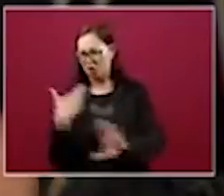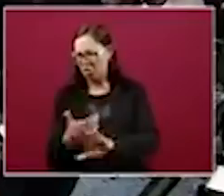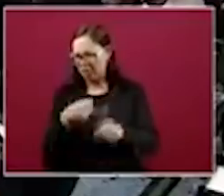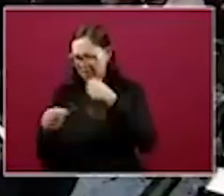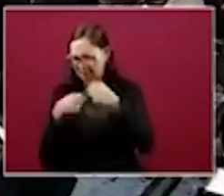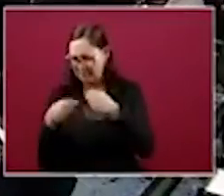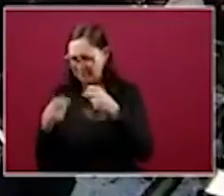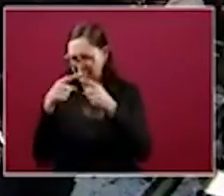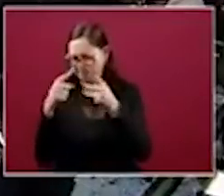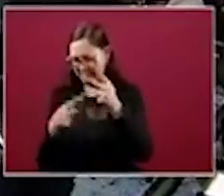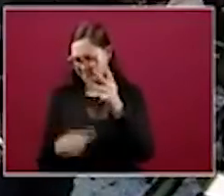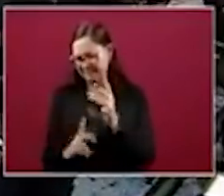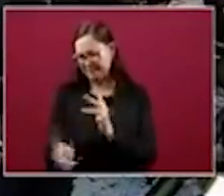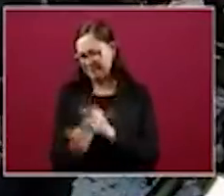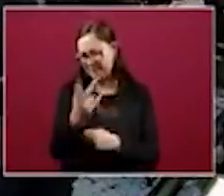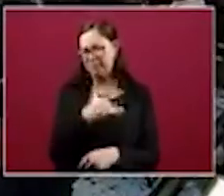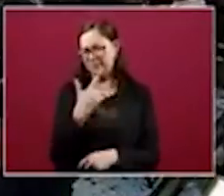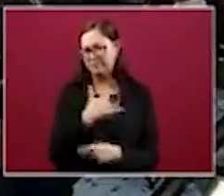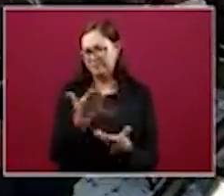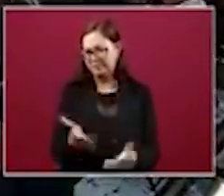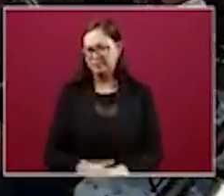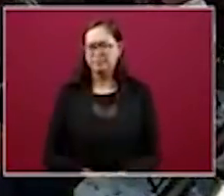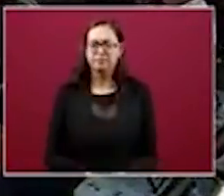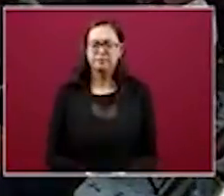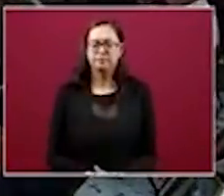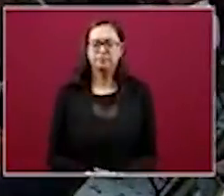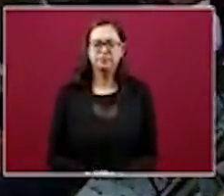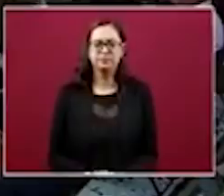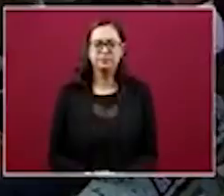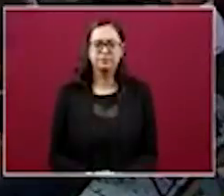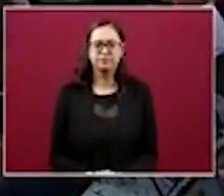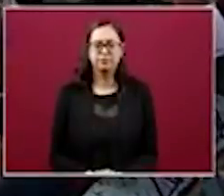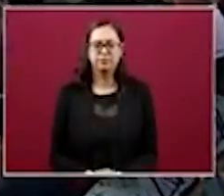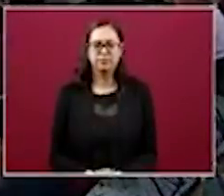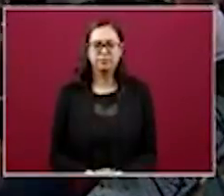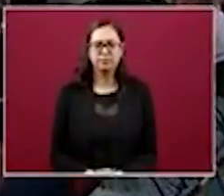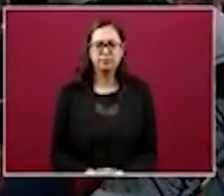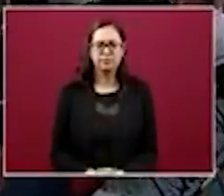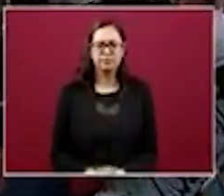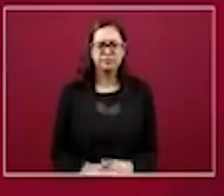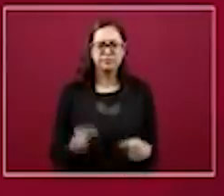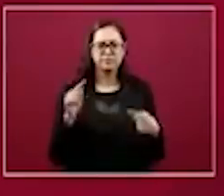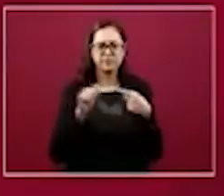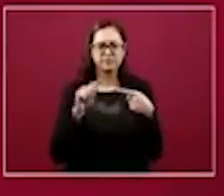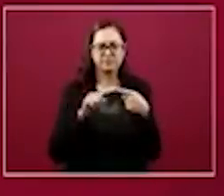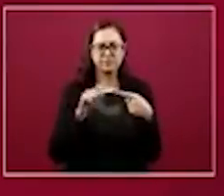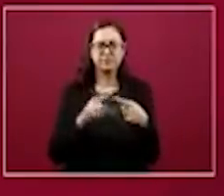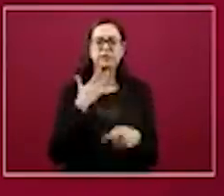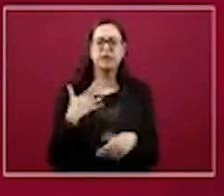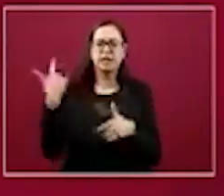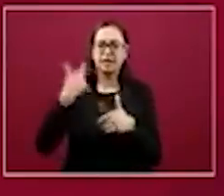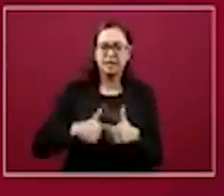bueno, esas serían mis tres preguntas. Gracias. Bueno, la primera es sobre los precios de los